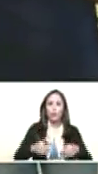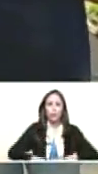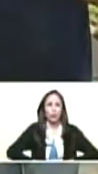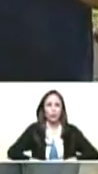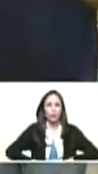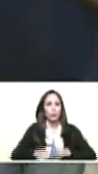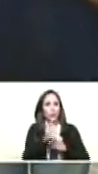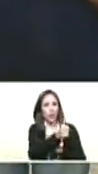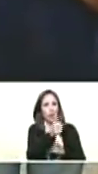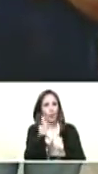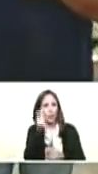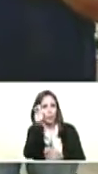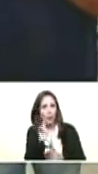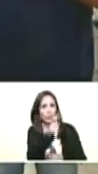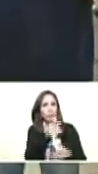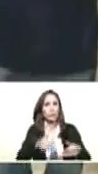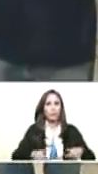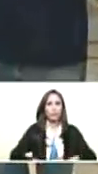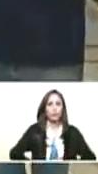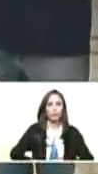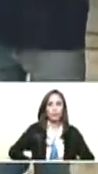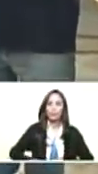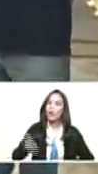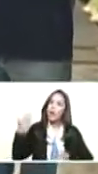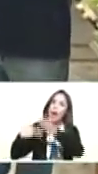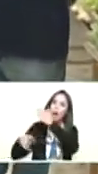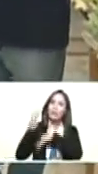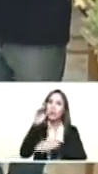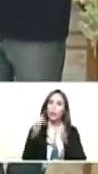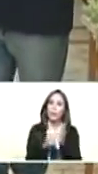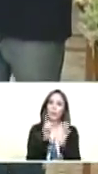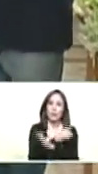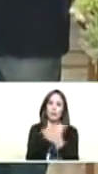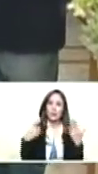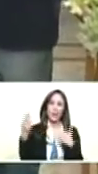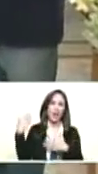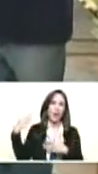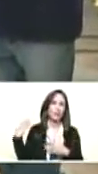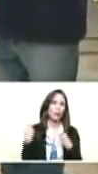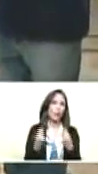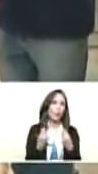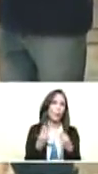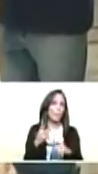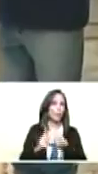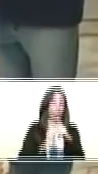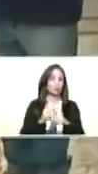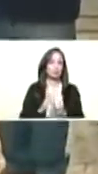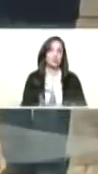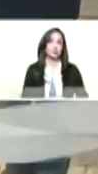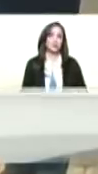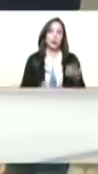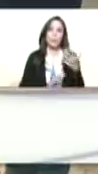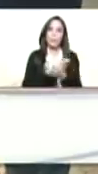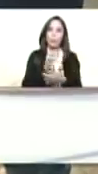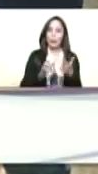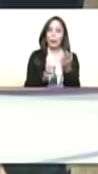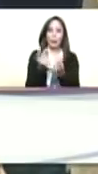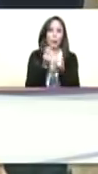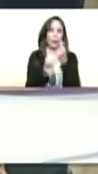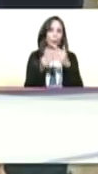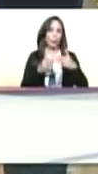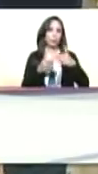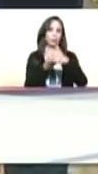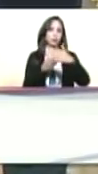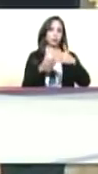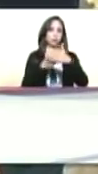hemos hecho estos años. Hay que ver dónde estábamos en el 2016, ¿no? Nos tenían con una guerra económica casi paralizados.